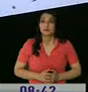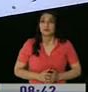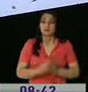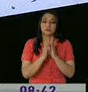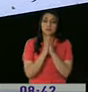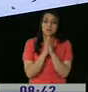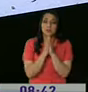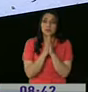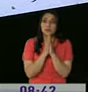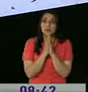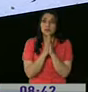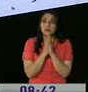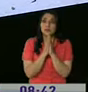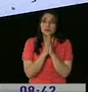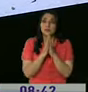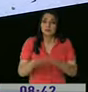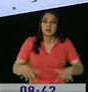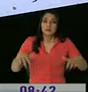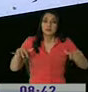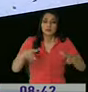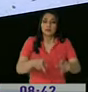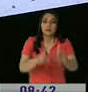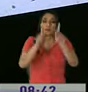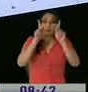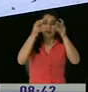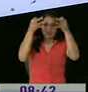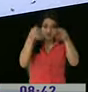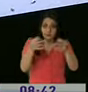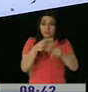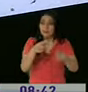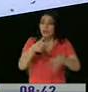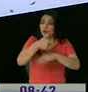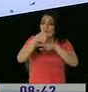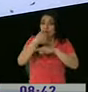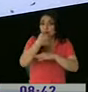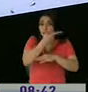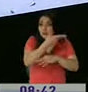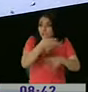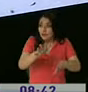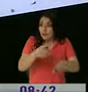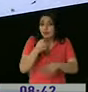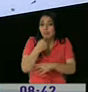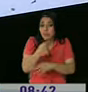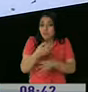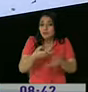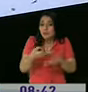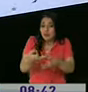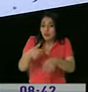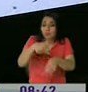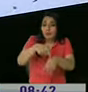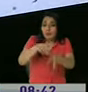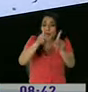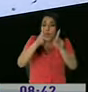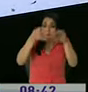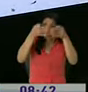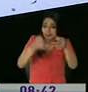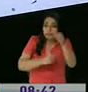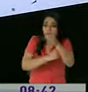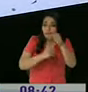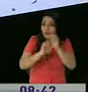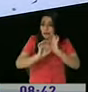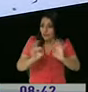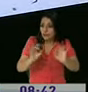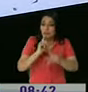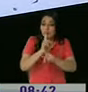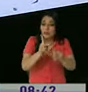solicita mediante la asamblea que les hagan un puente definitivo. Ya la autoridad está ahí, pues se les ha dicho que se va a demorar el puente definitivo. Ok,